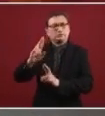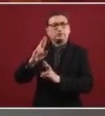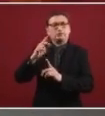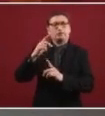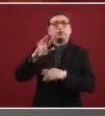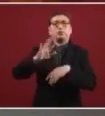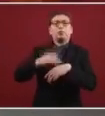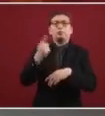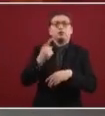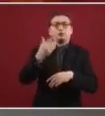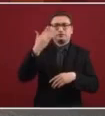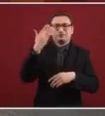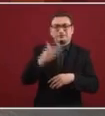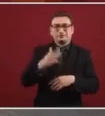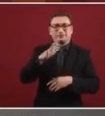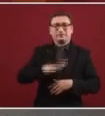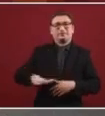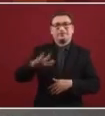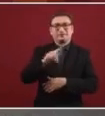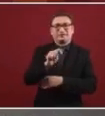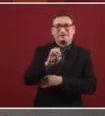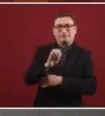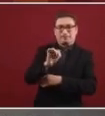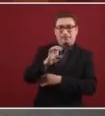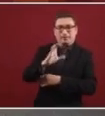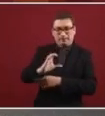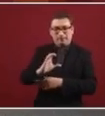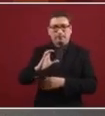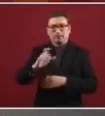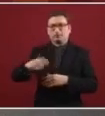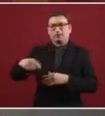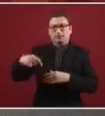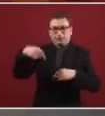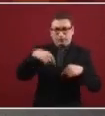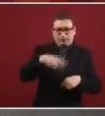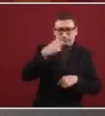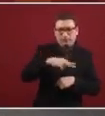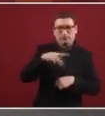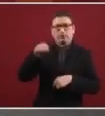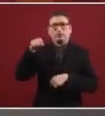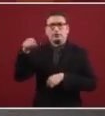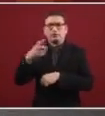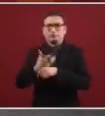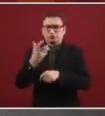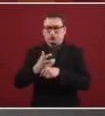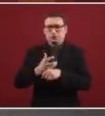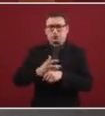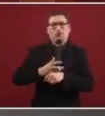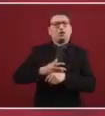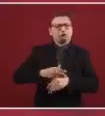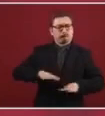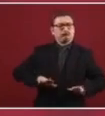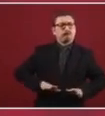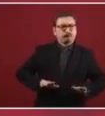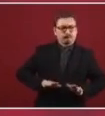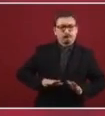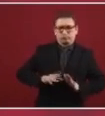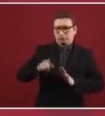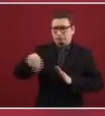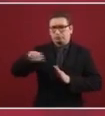la aprobación del Tratado de Libre Comercio. Todo lo que se ha